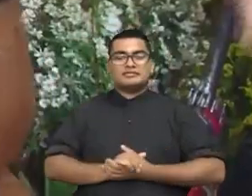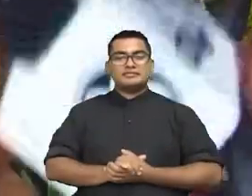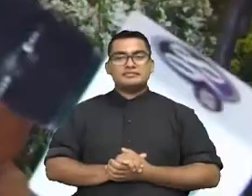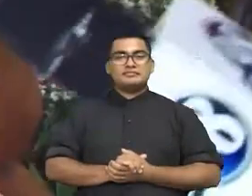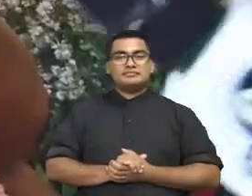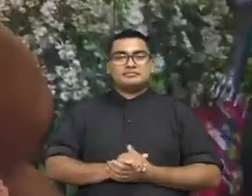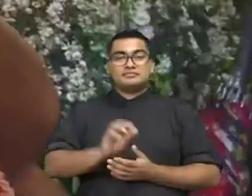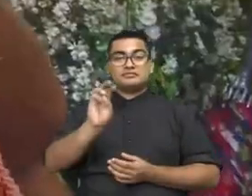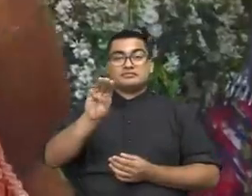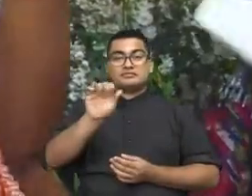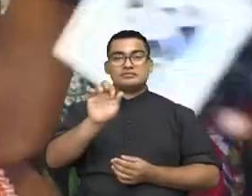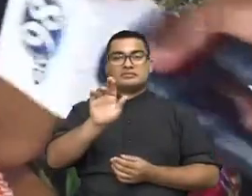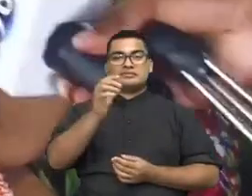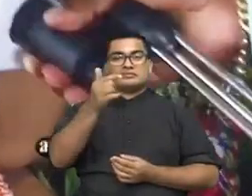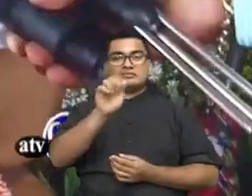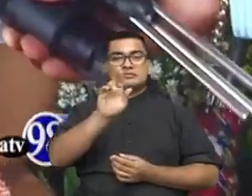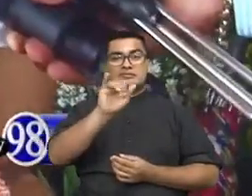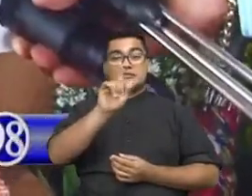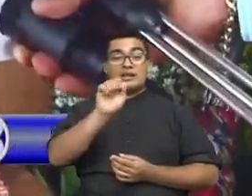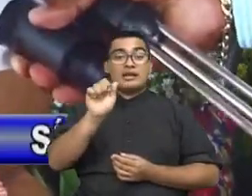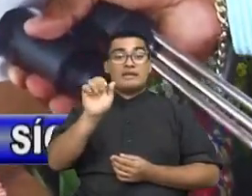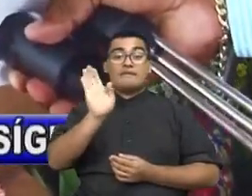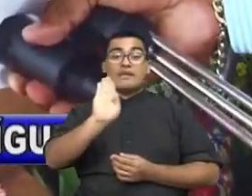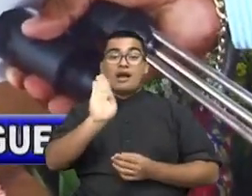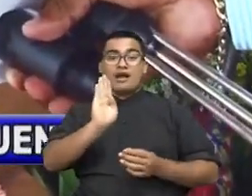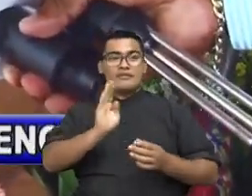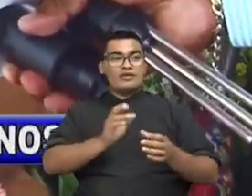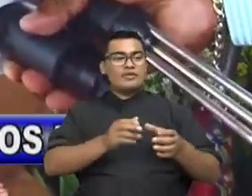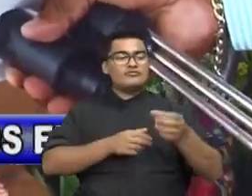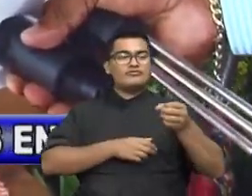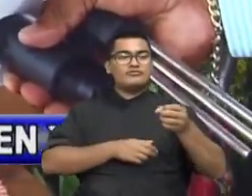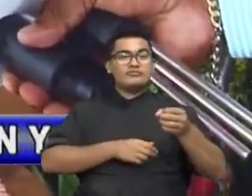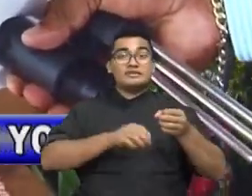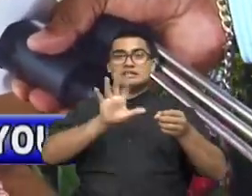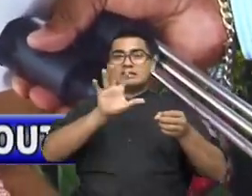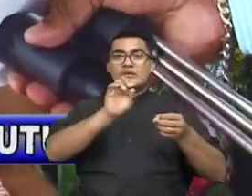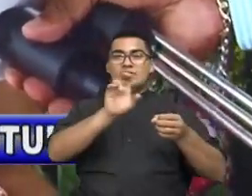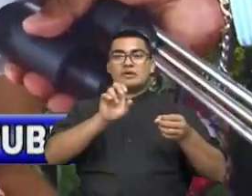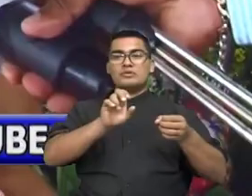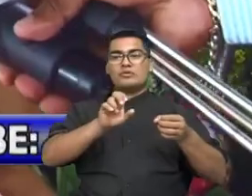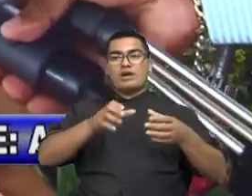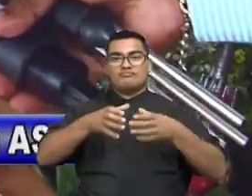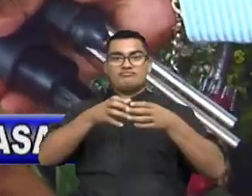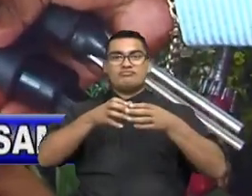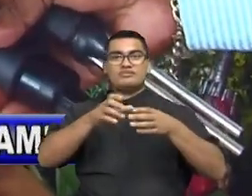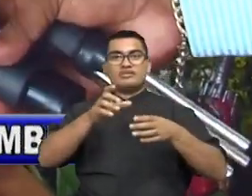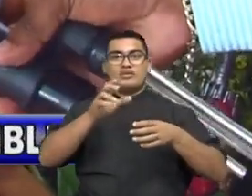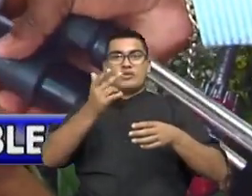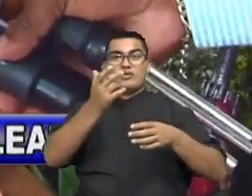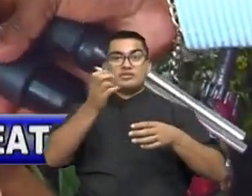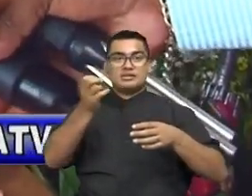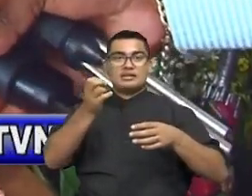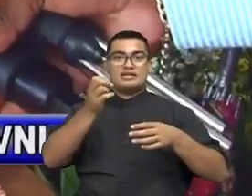ramo de margarita cómo la tienen? Vale 50 margarita. Y 80 y 100.